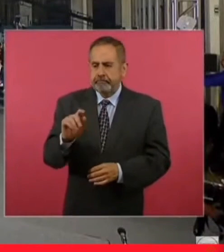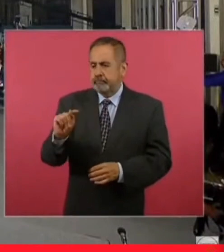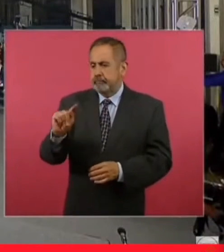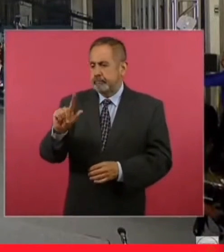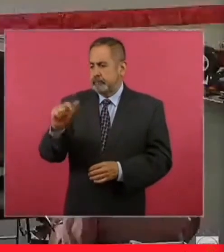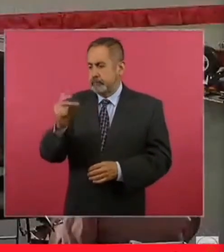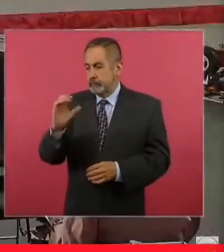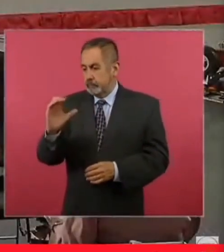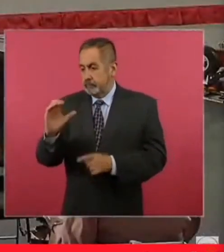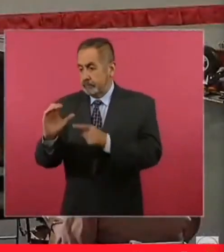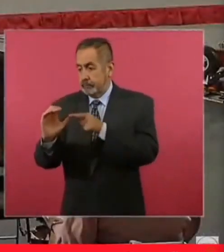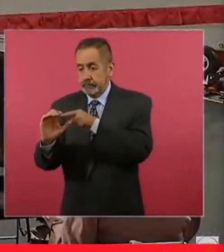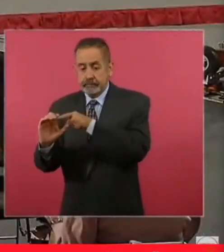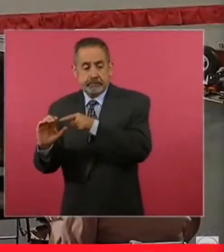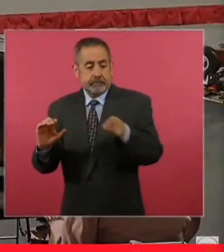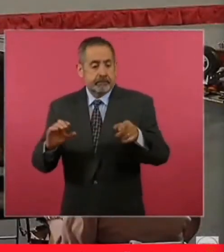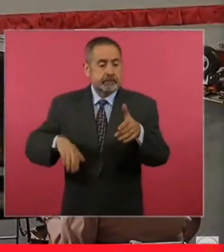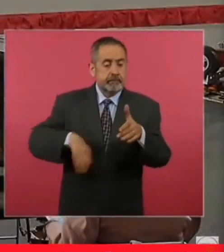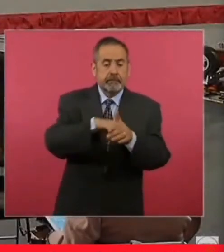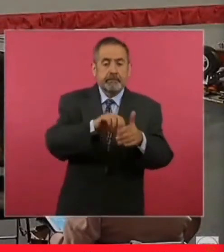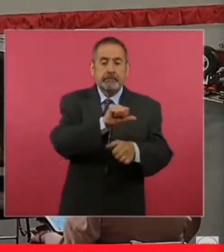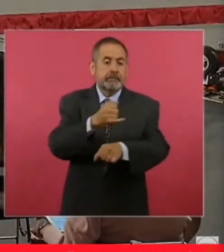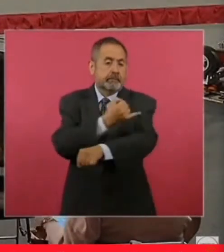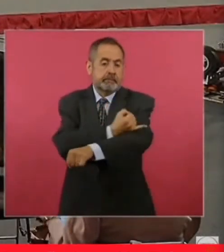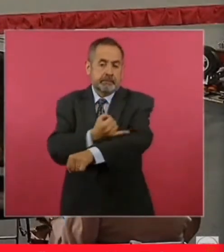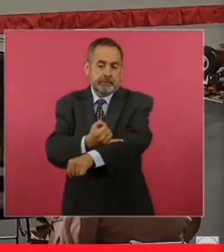Tláhuac, de Tláhuac rumbo a Iztapalapa.